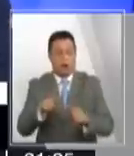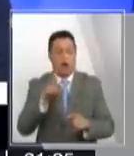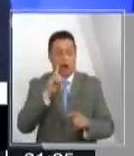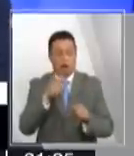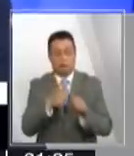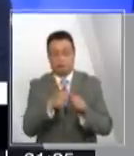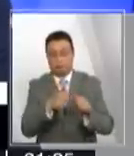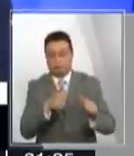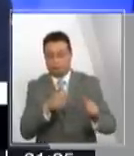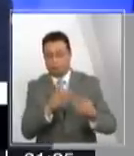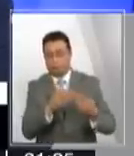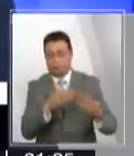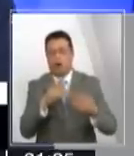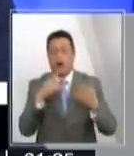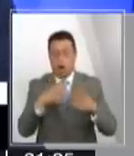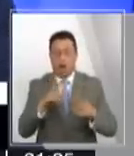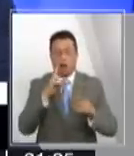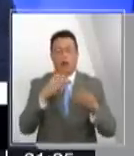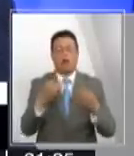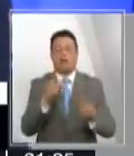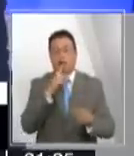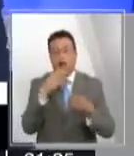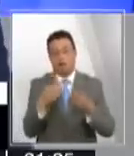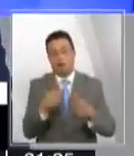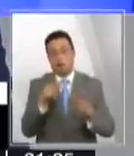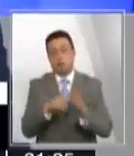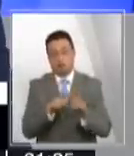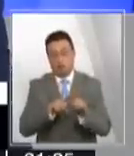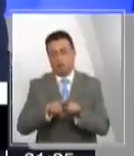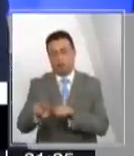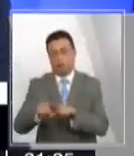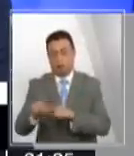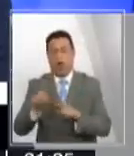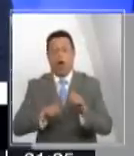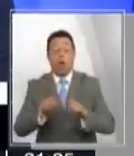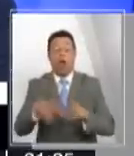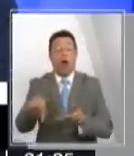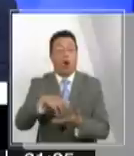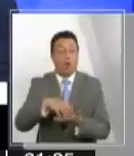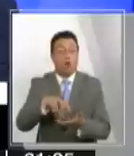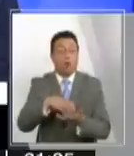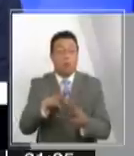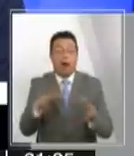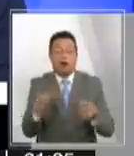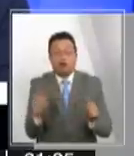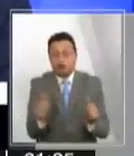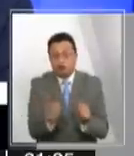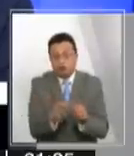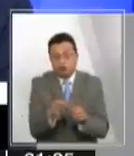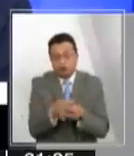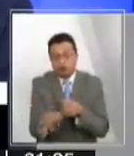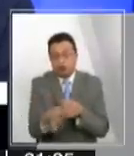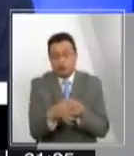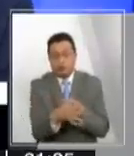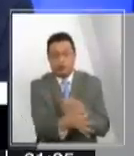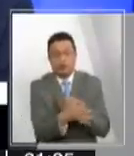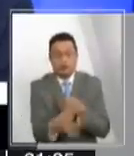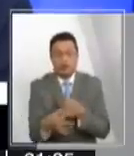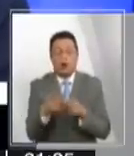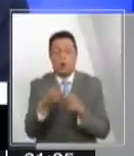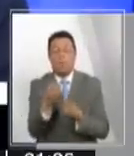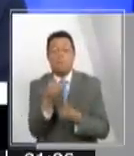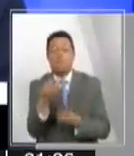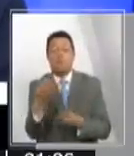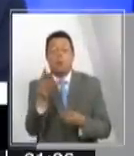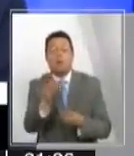van a permitir establecer que hay legitimidad en el triunfo. Hay otras comunas, probablemente comunas más pequeñas, donde el número de habitantes es